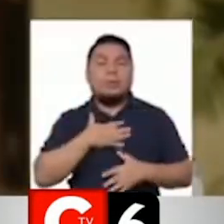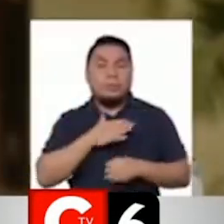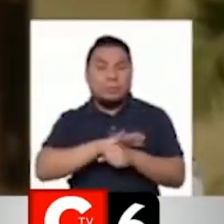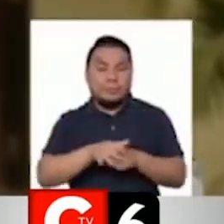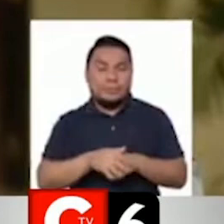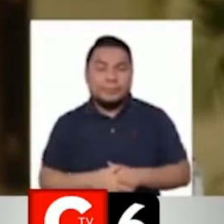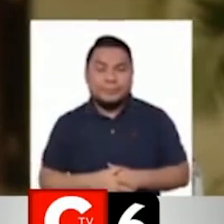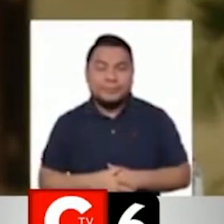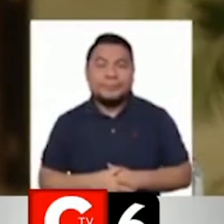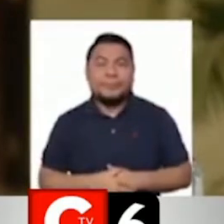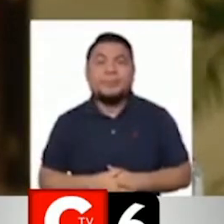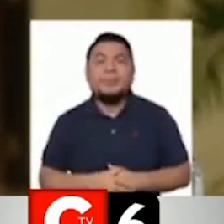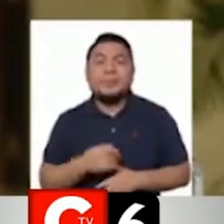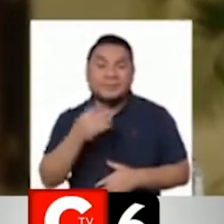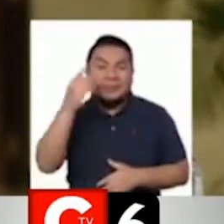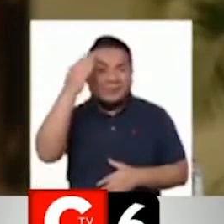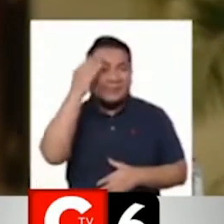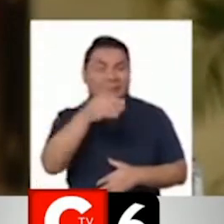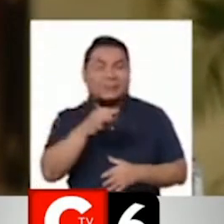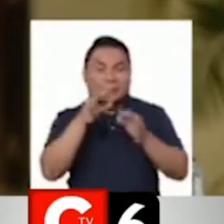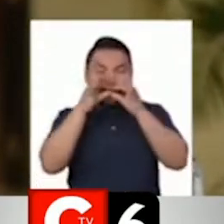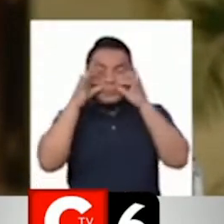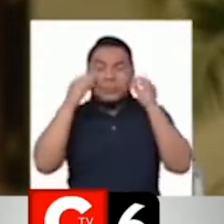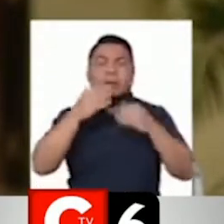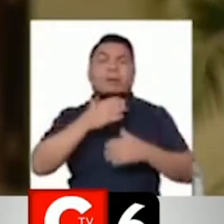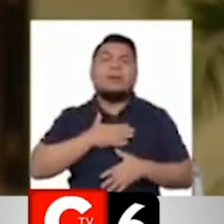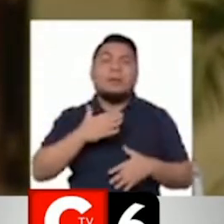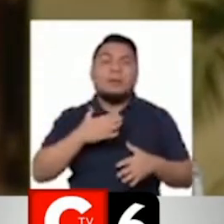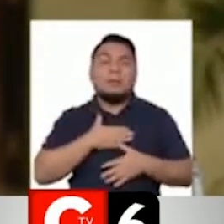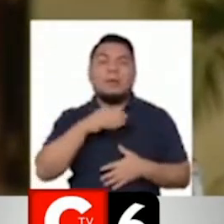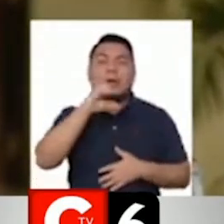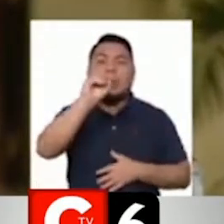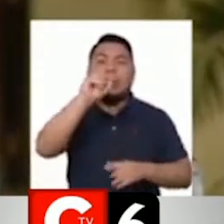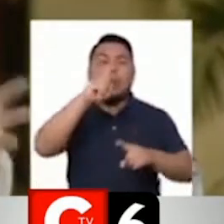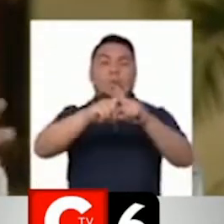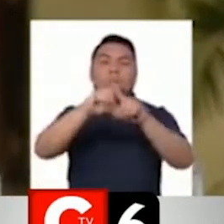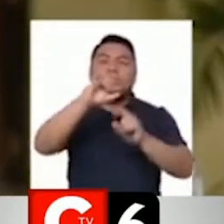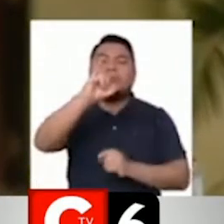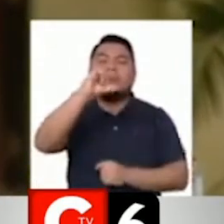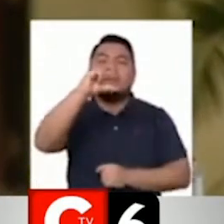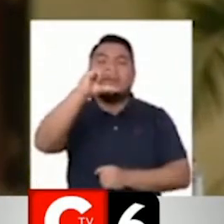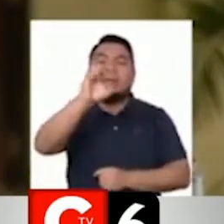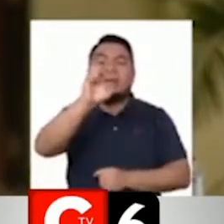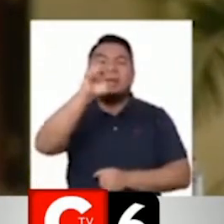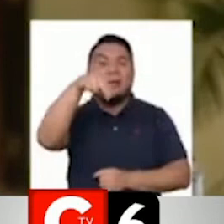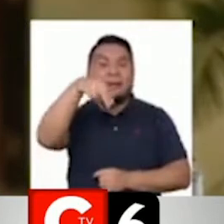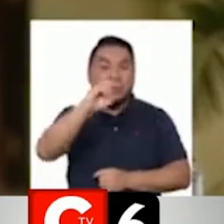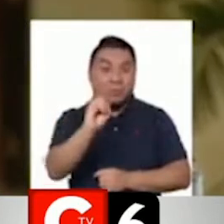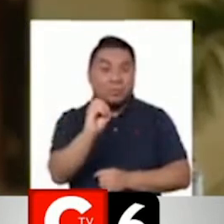hemos visto que con el oxígeno está ocurriendo lo que ha ocurrido con otros